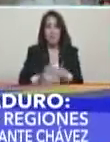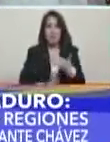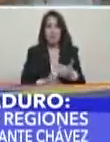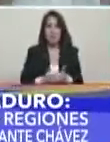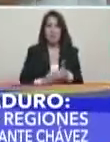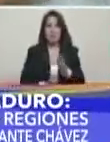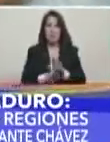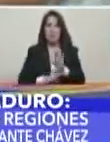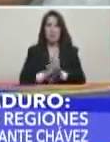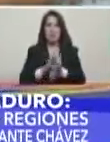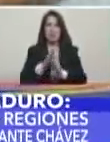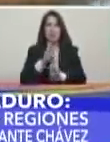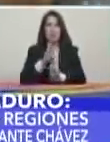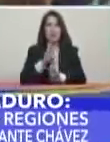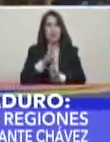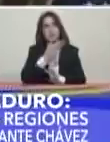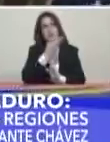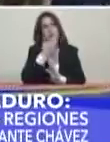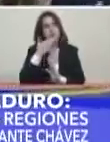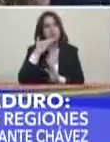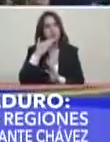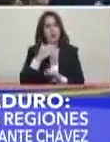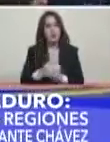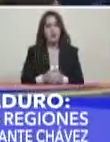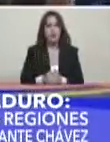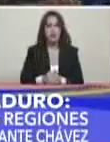crecer, producir, mejorar.